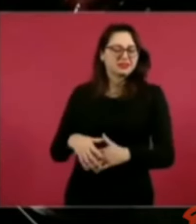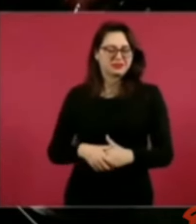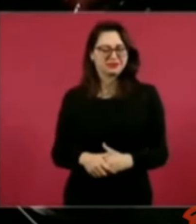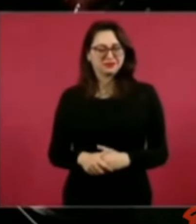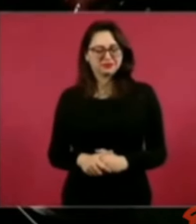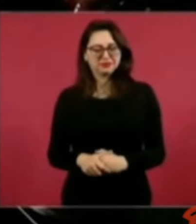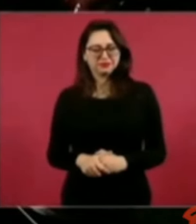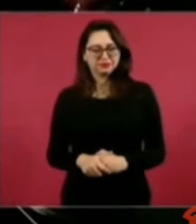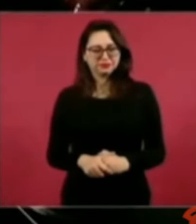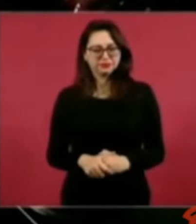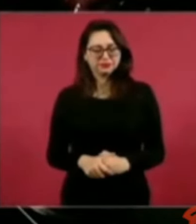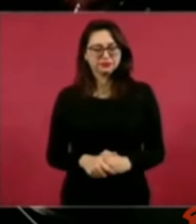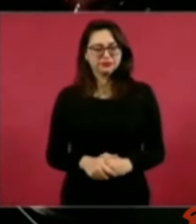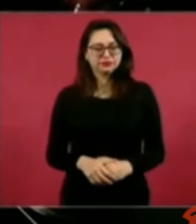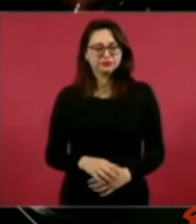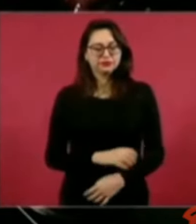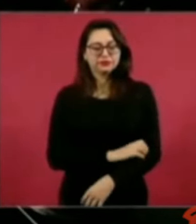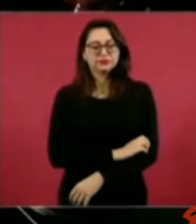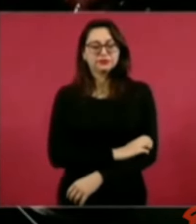Sí.